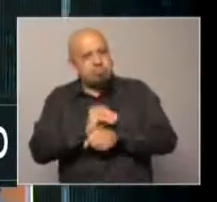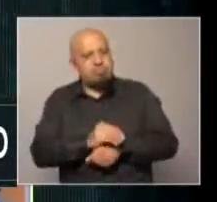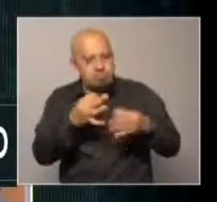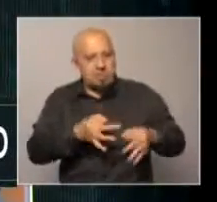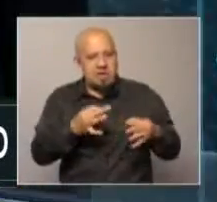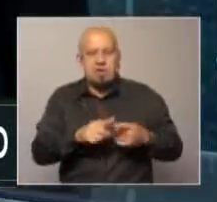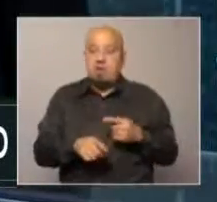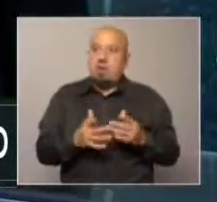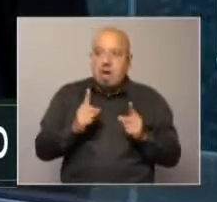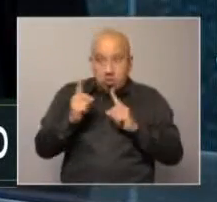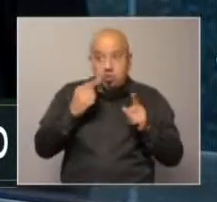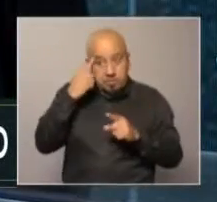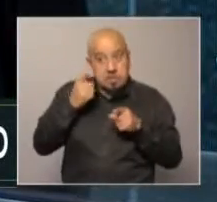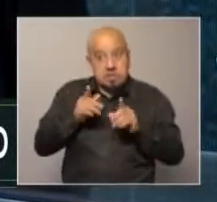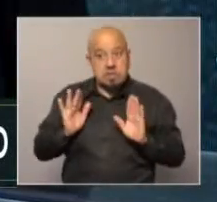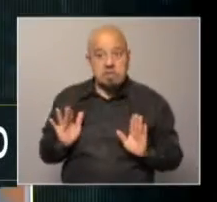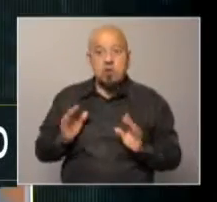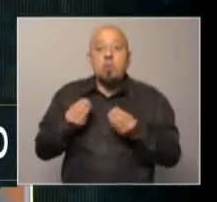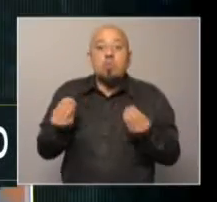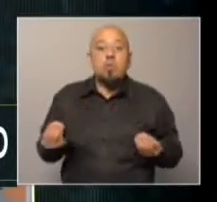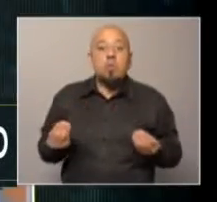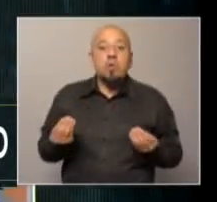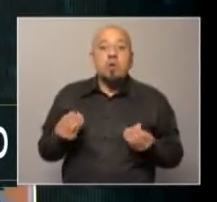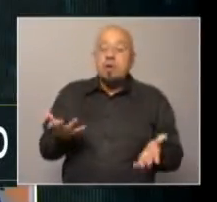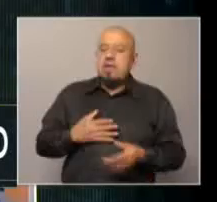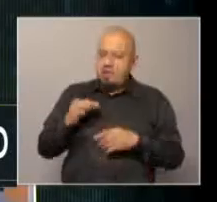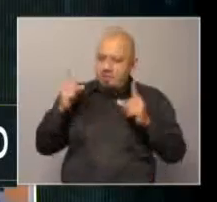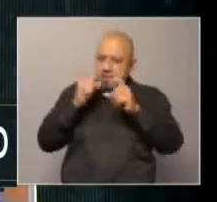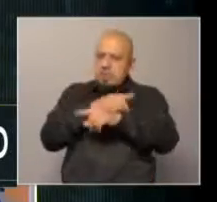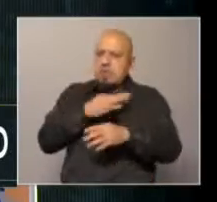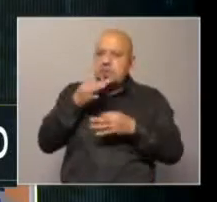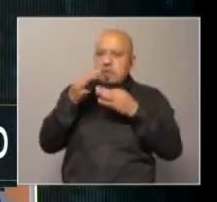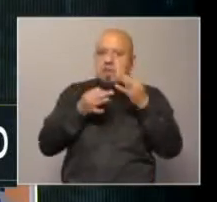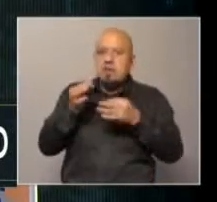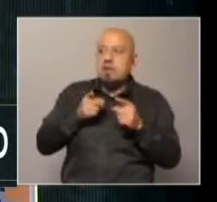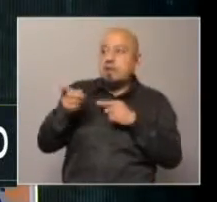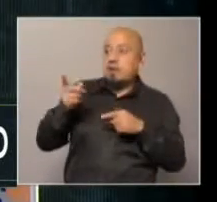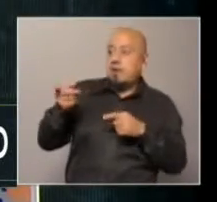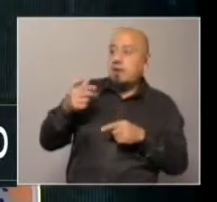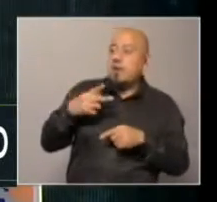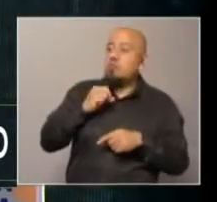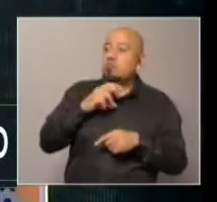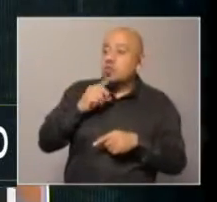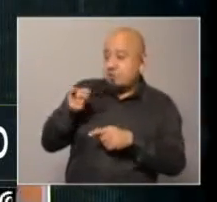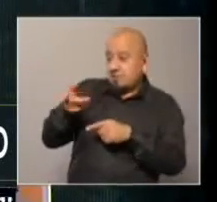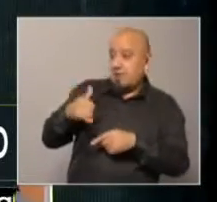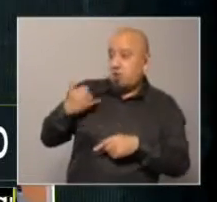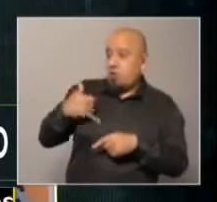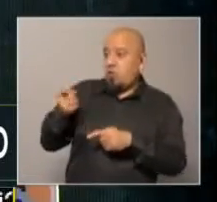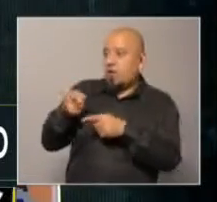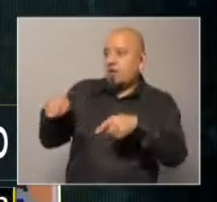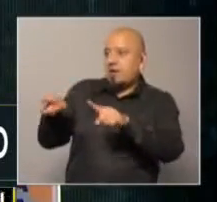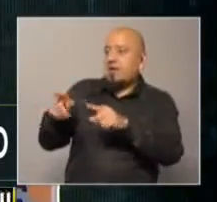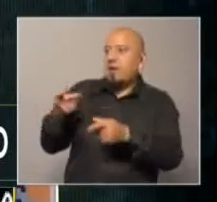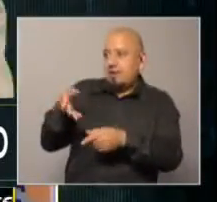que luchar contra ese discurso también. O sea, muchas veces es muy difícil de explicar por lo que pasó este gurí que pasó por el sistema